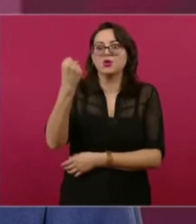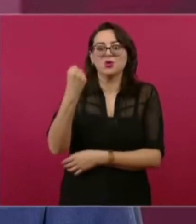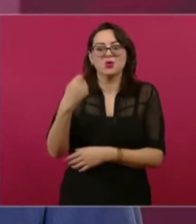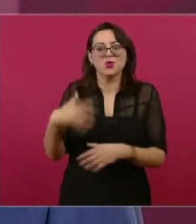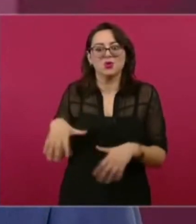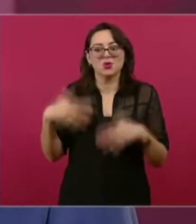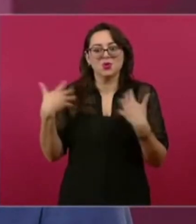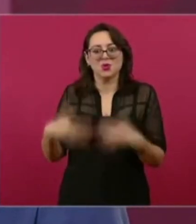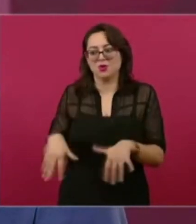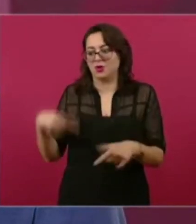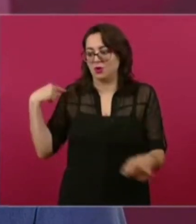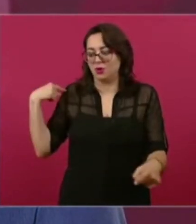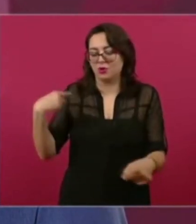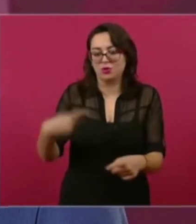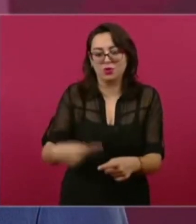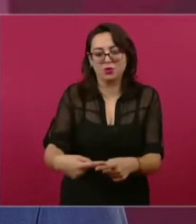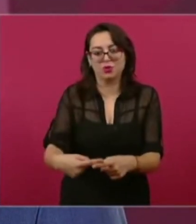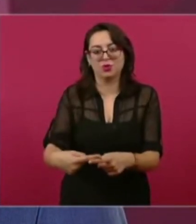Entonces,